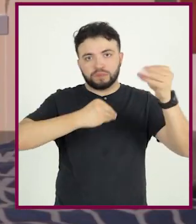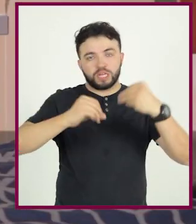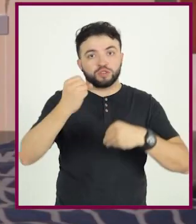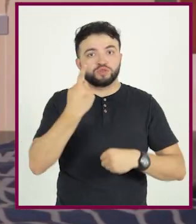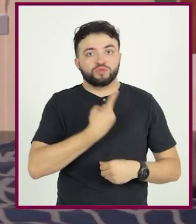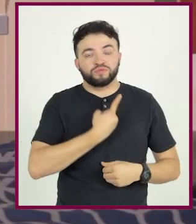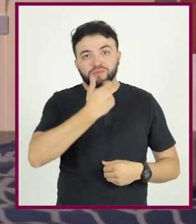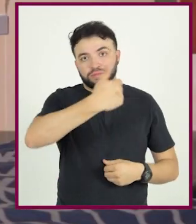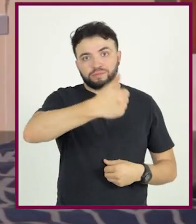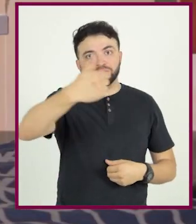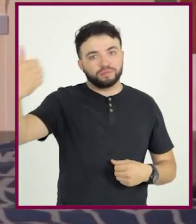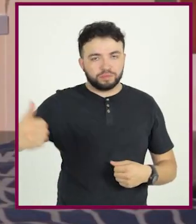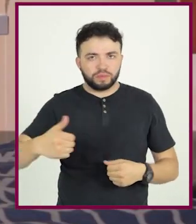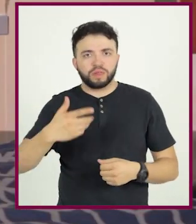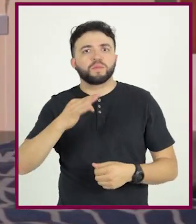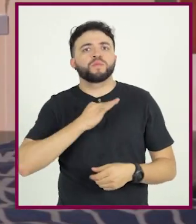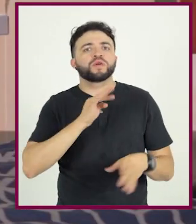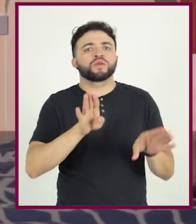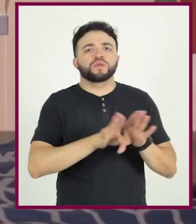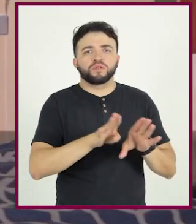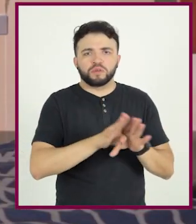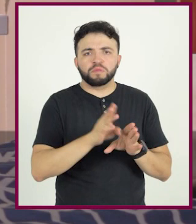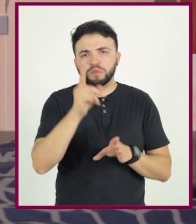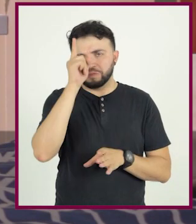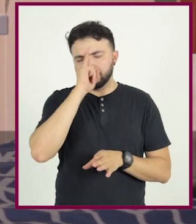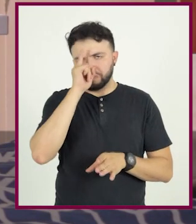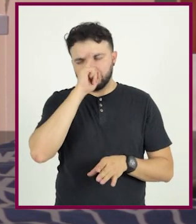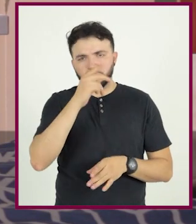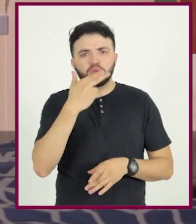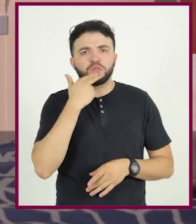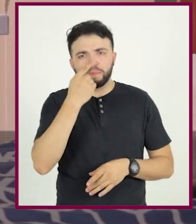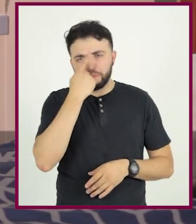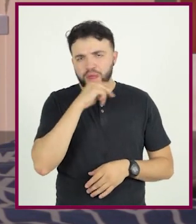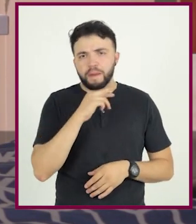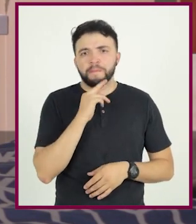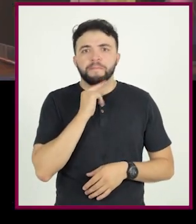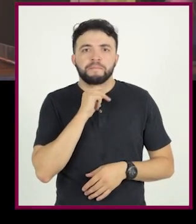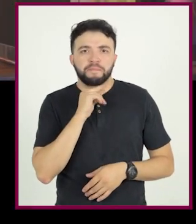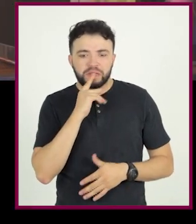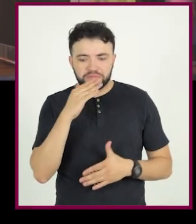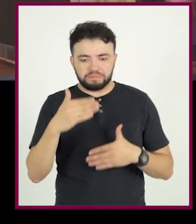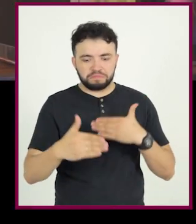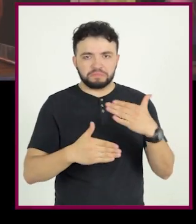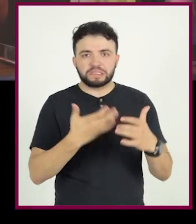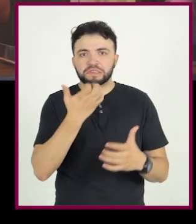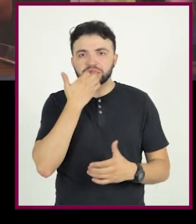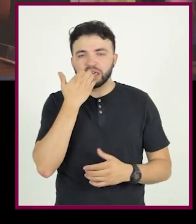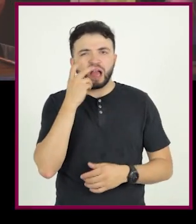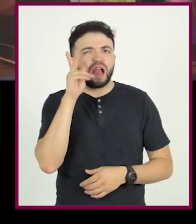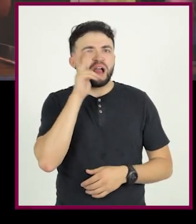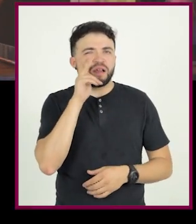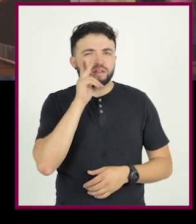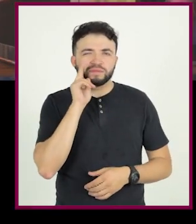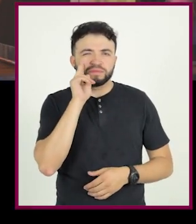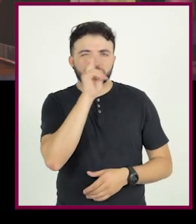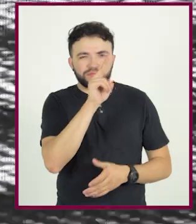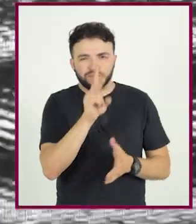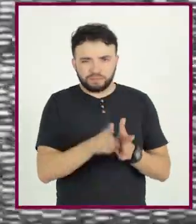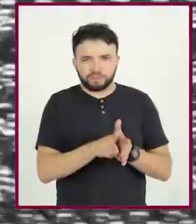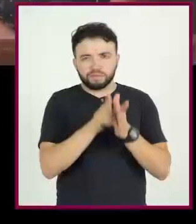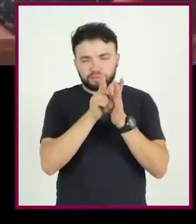este espacio encontrarán recomendaciones útiles para mejorar su desempeño escolar. Veamos el videomensaje de esta